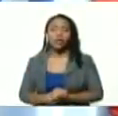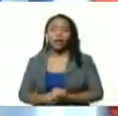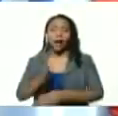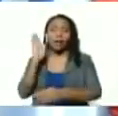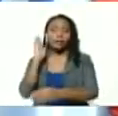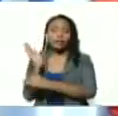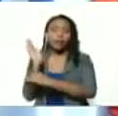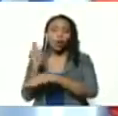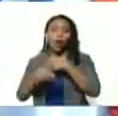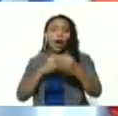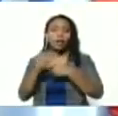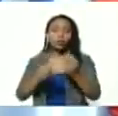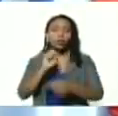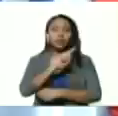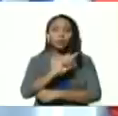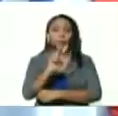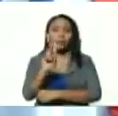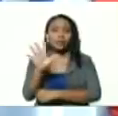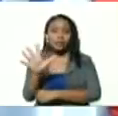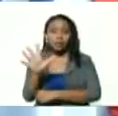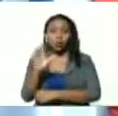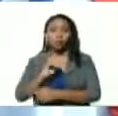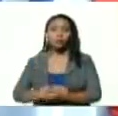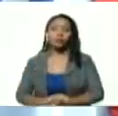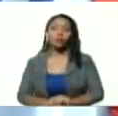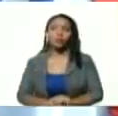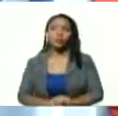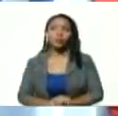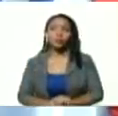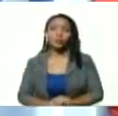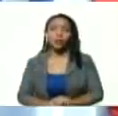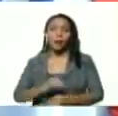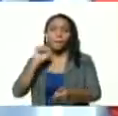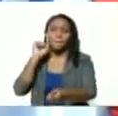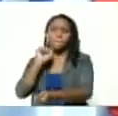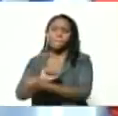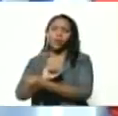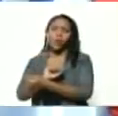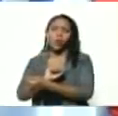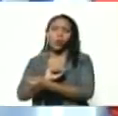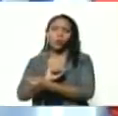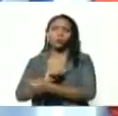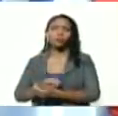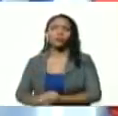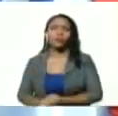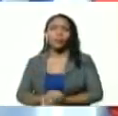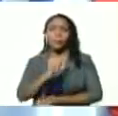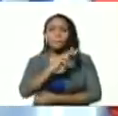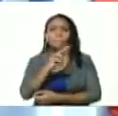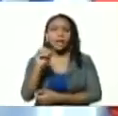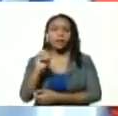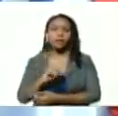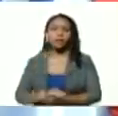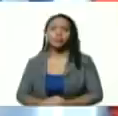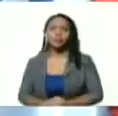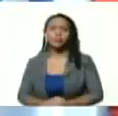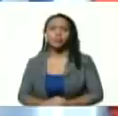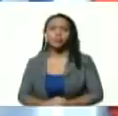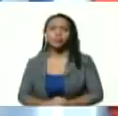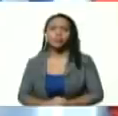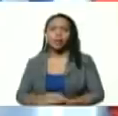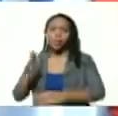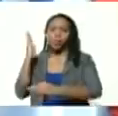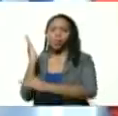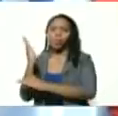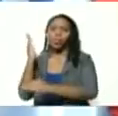Imputaciones tramitadas 125, privativas de libertad 20, órdenes de